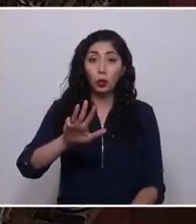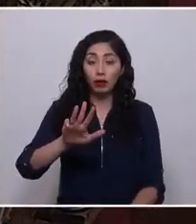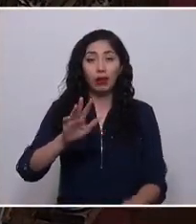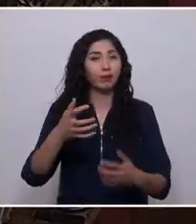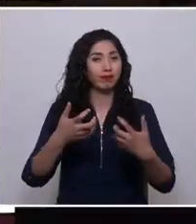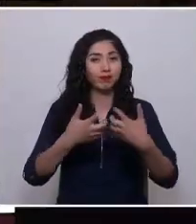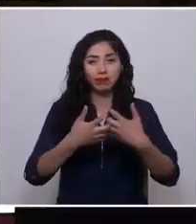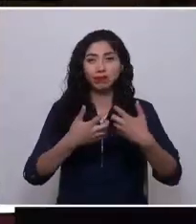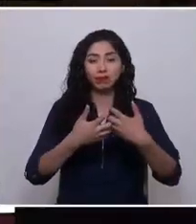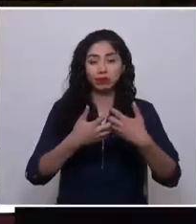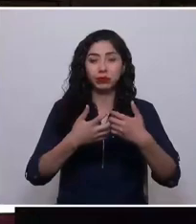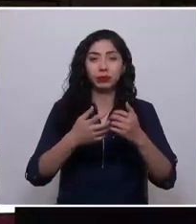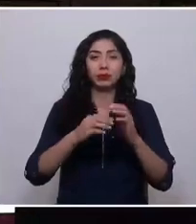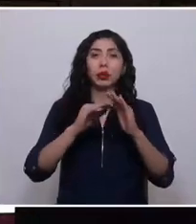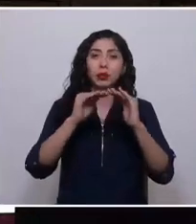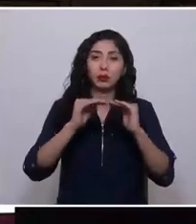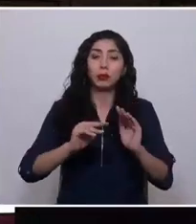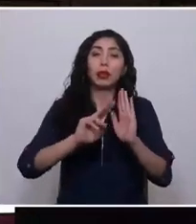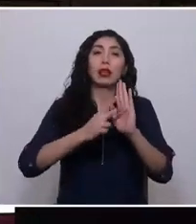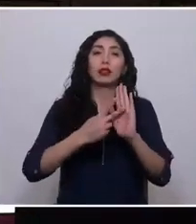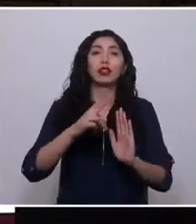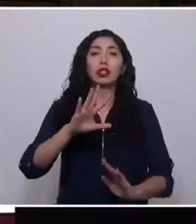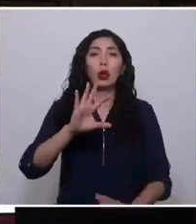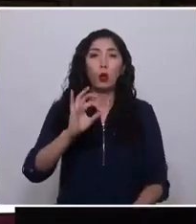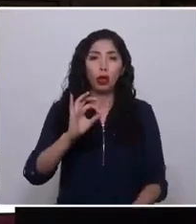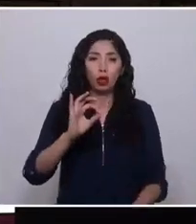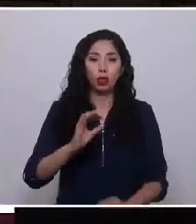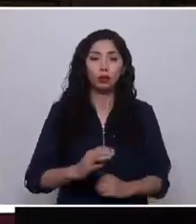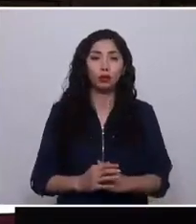Pasamos a la indicación número 50,